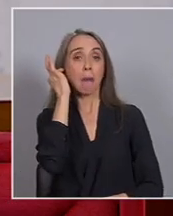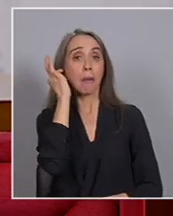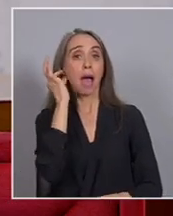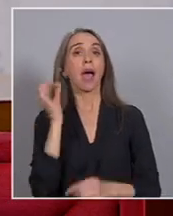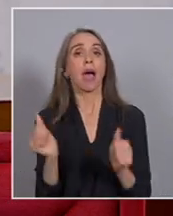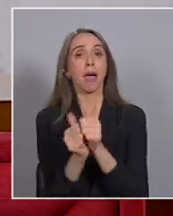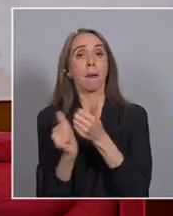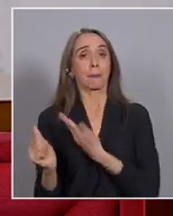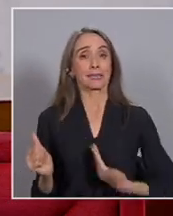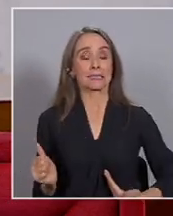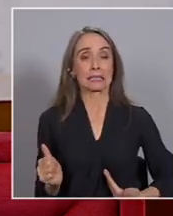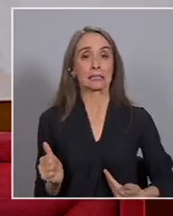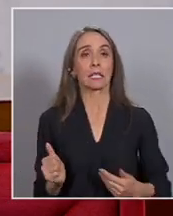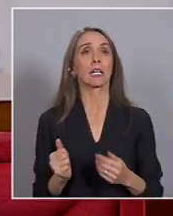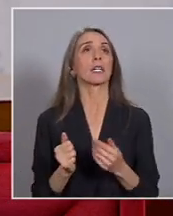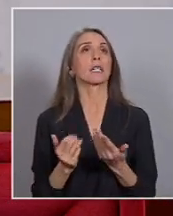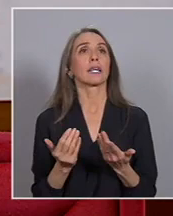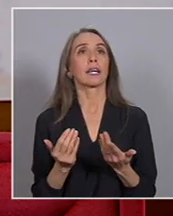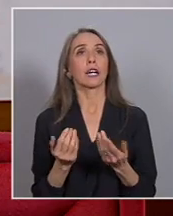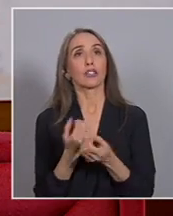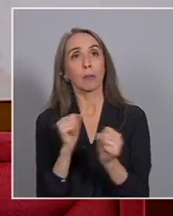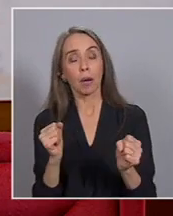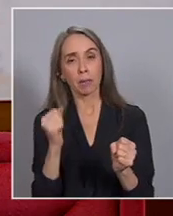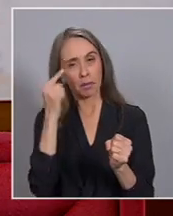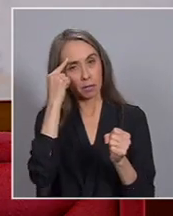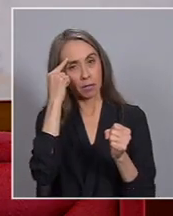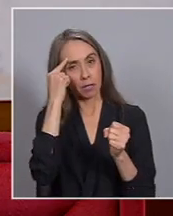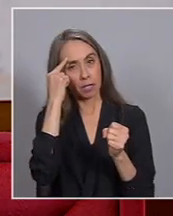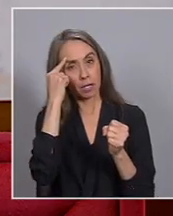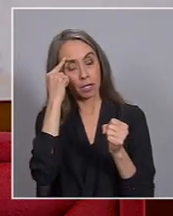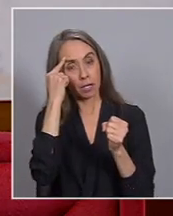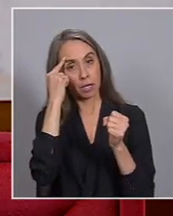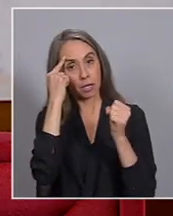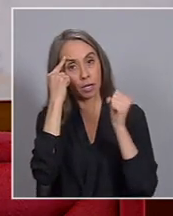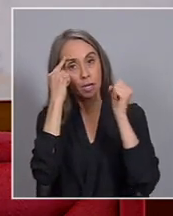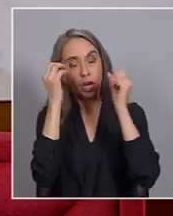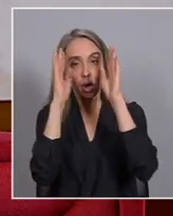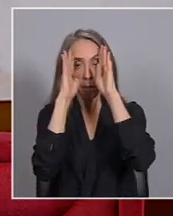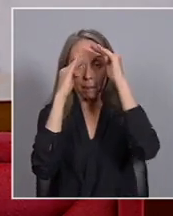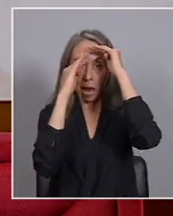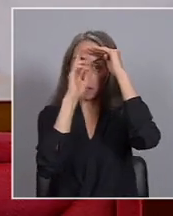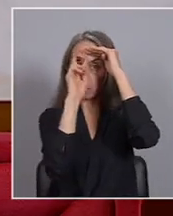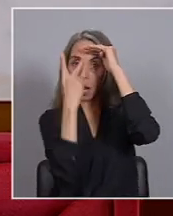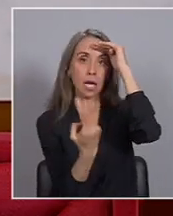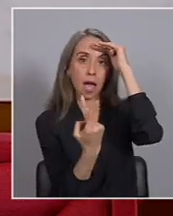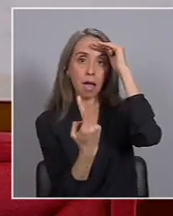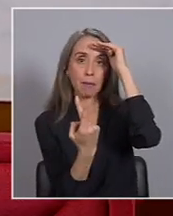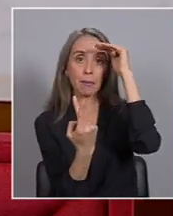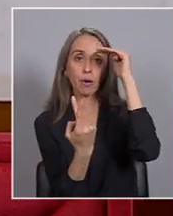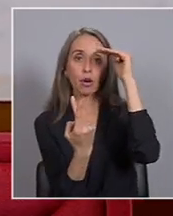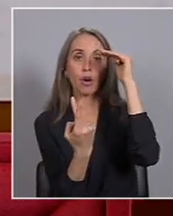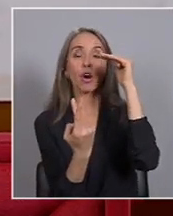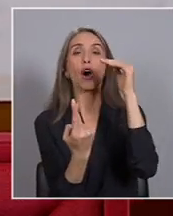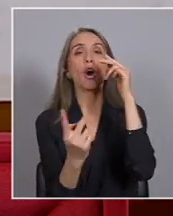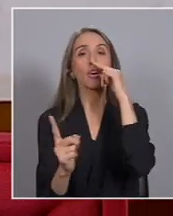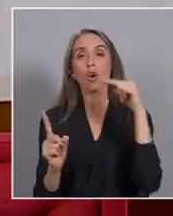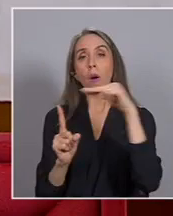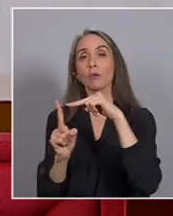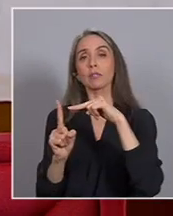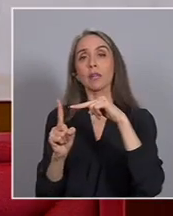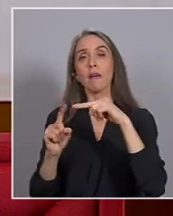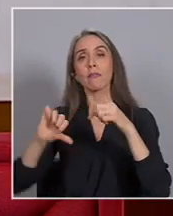improbable, pero a la vez paradigmático para dar un giro respecto a la perspectiva de